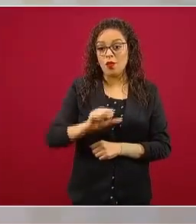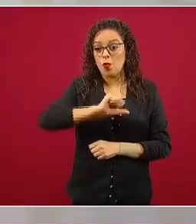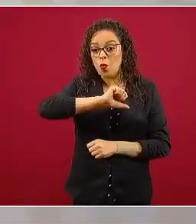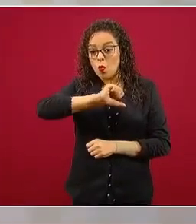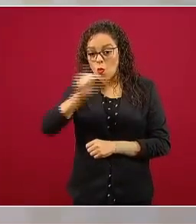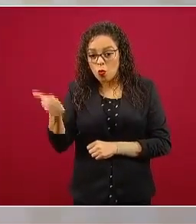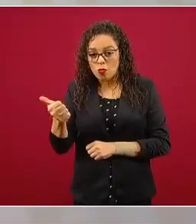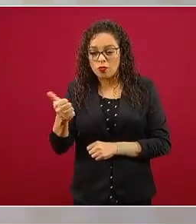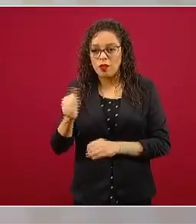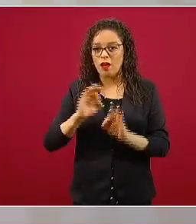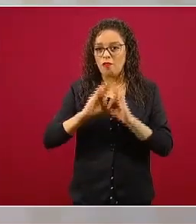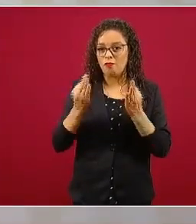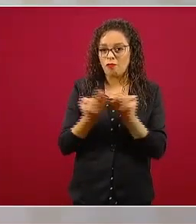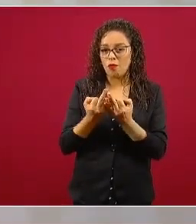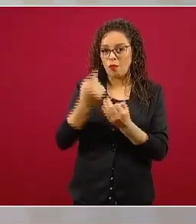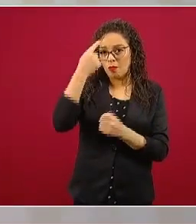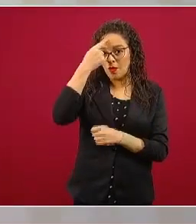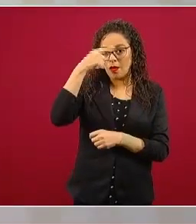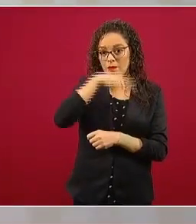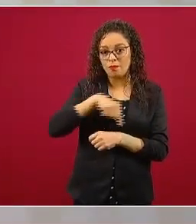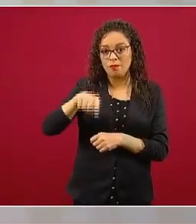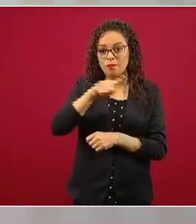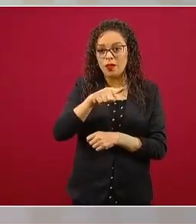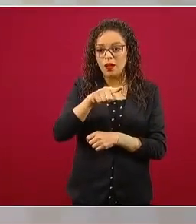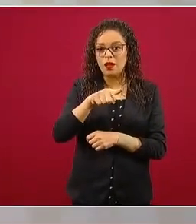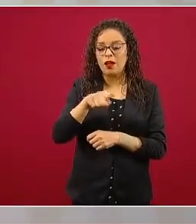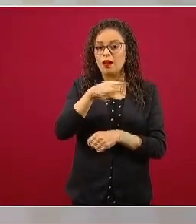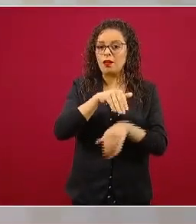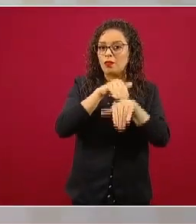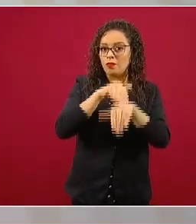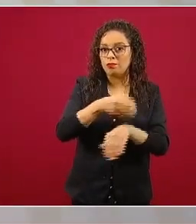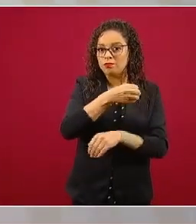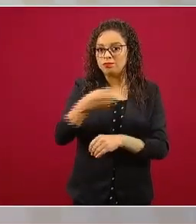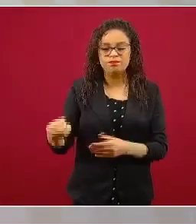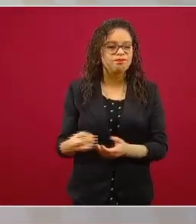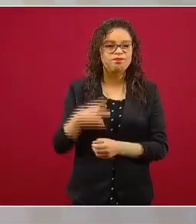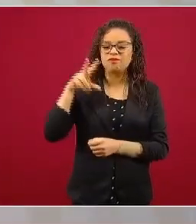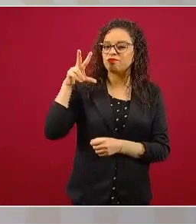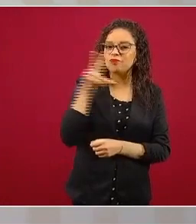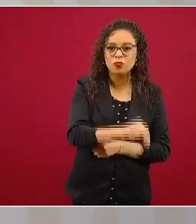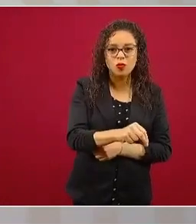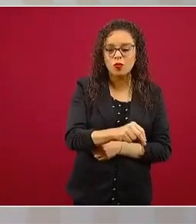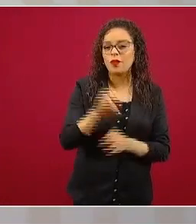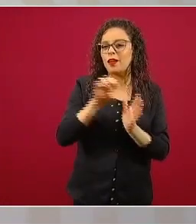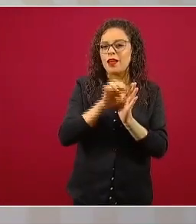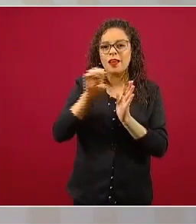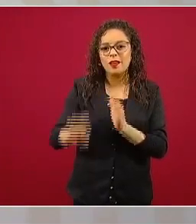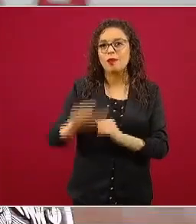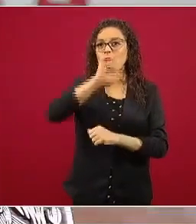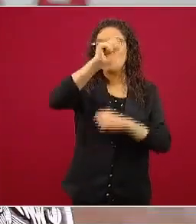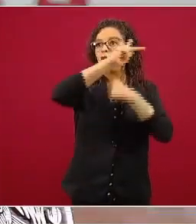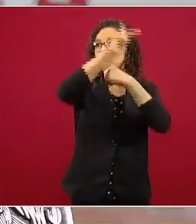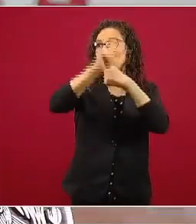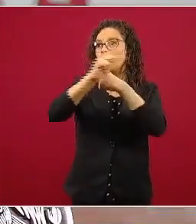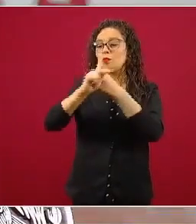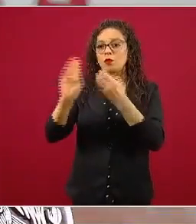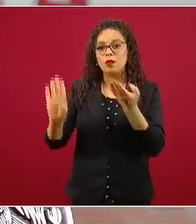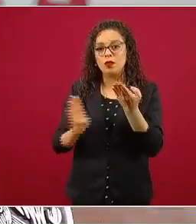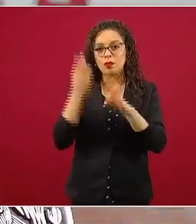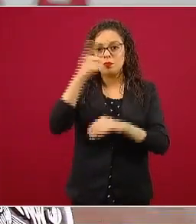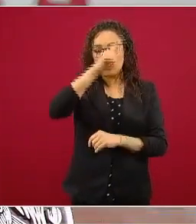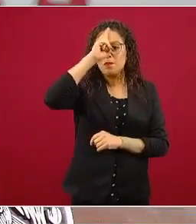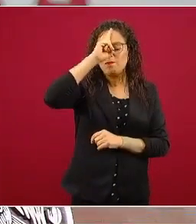Esto es un ejemplo, no es lo que ha sucedido en otras partes del mundo, en donde es